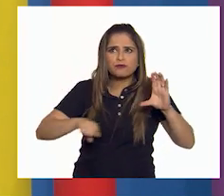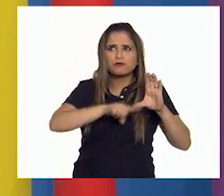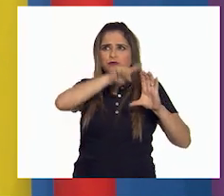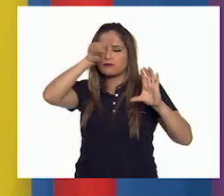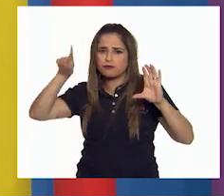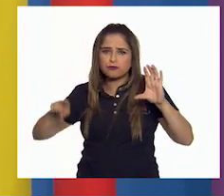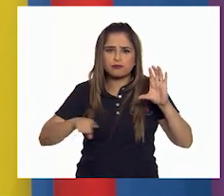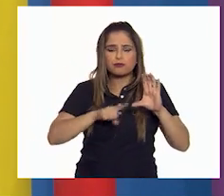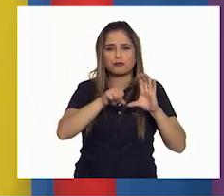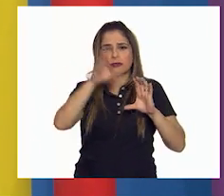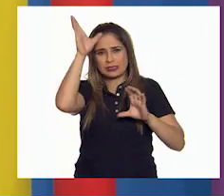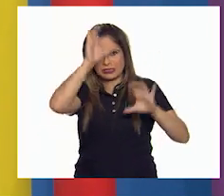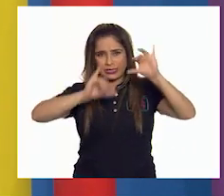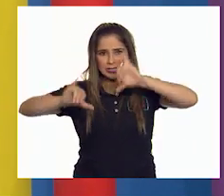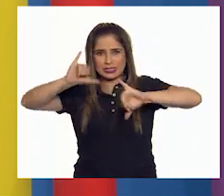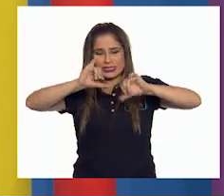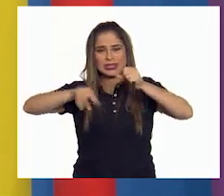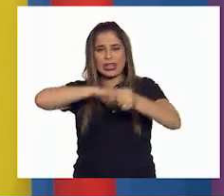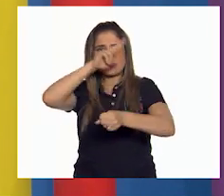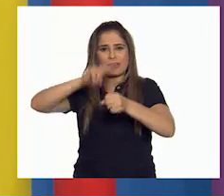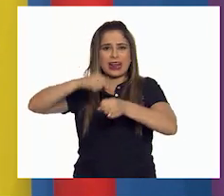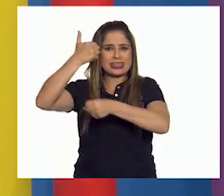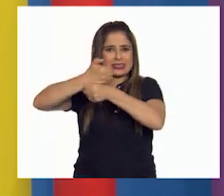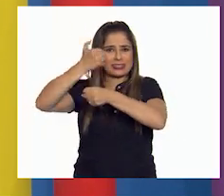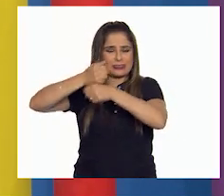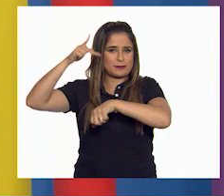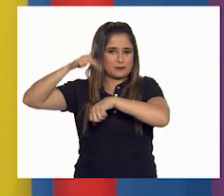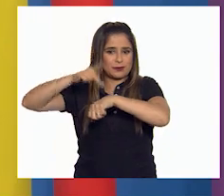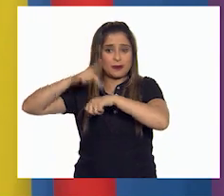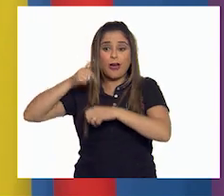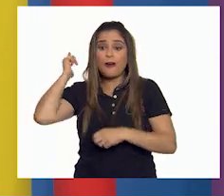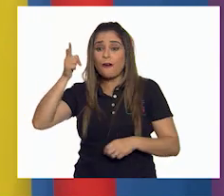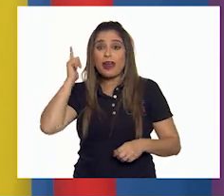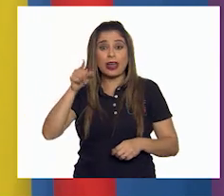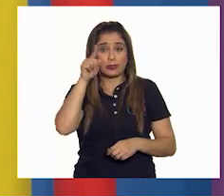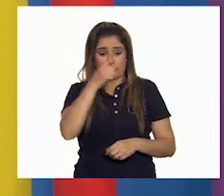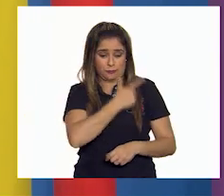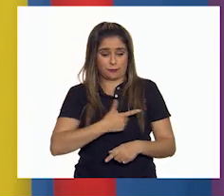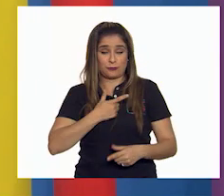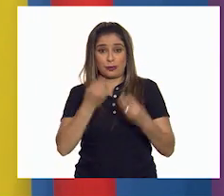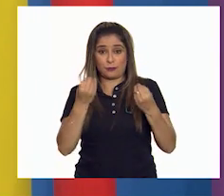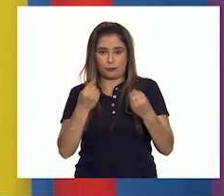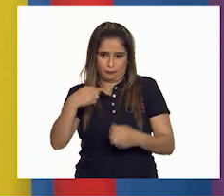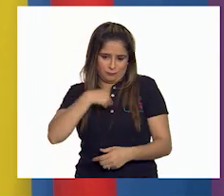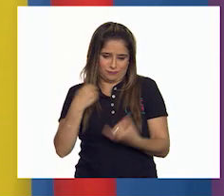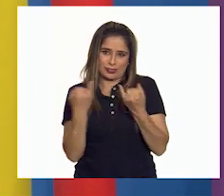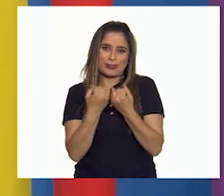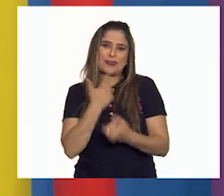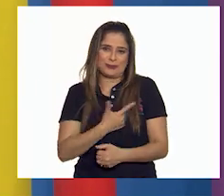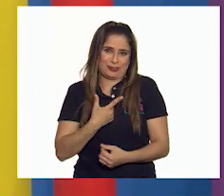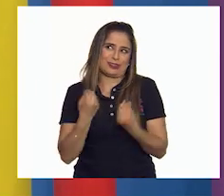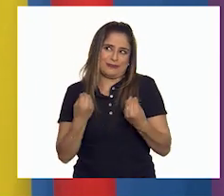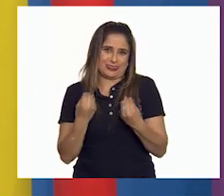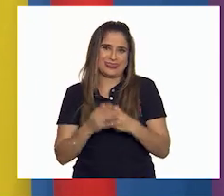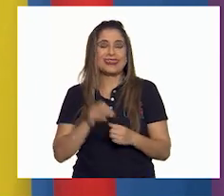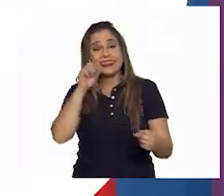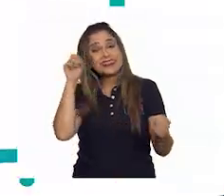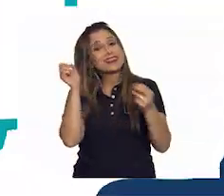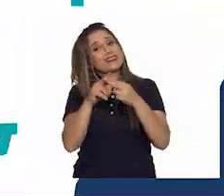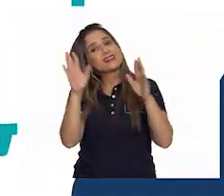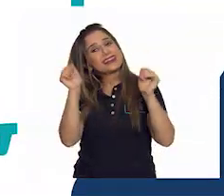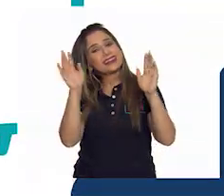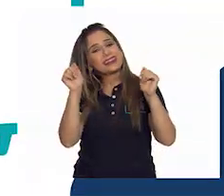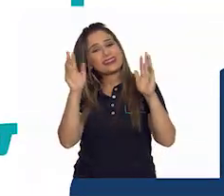Ciencias Naturales de 6º grado. Espero que lo hayan disfrutado tanto como nosotros. Nos vemos, hasta la